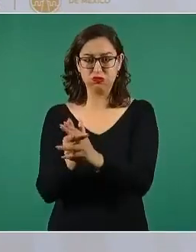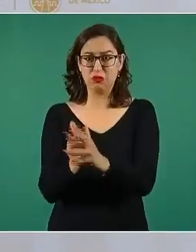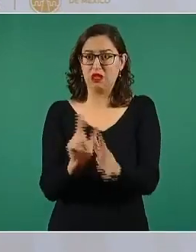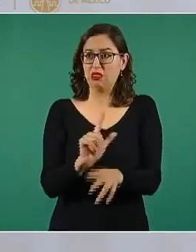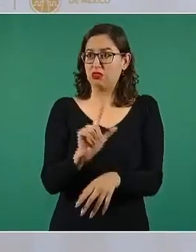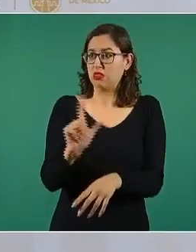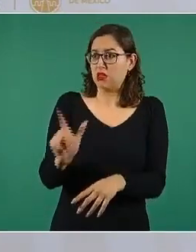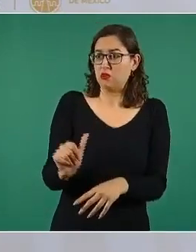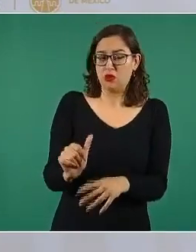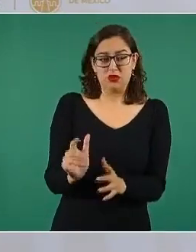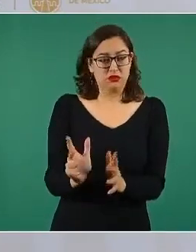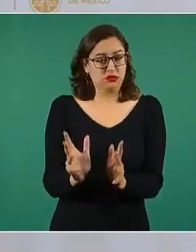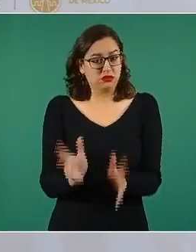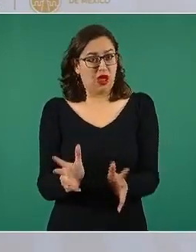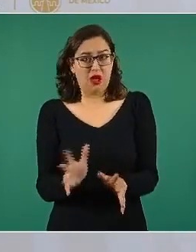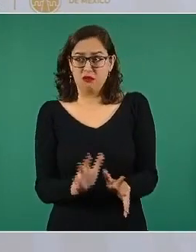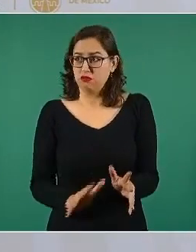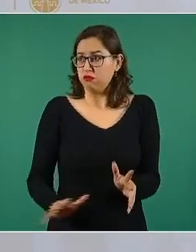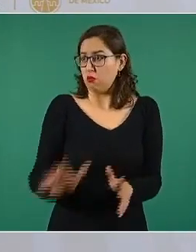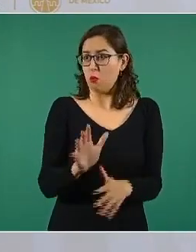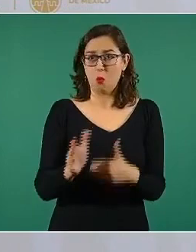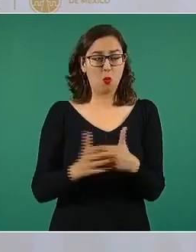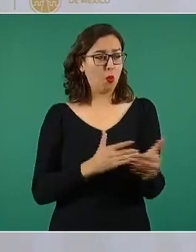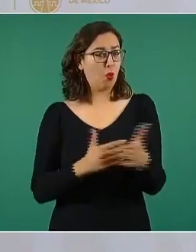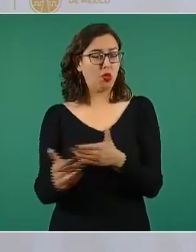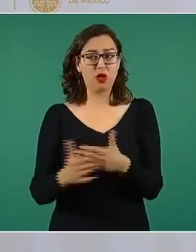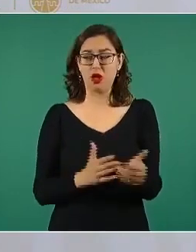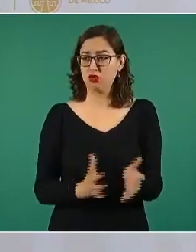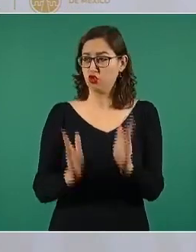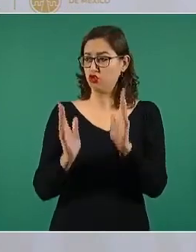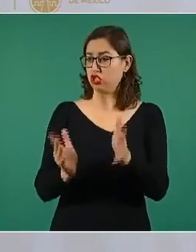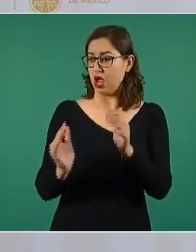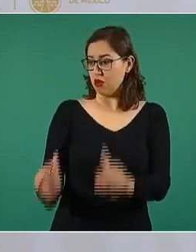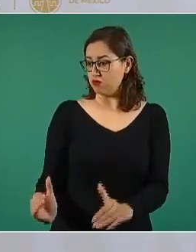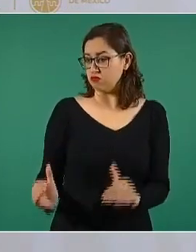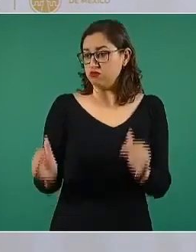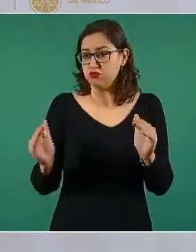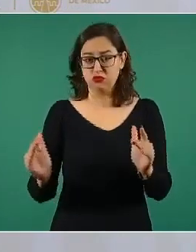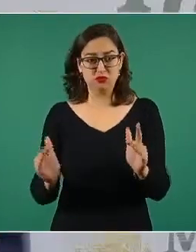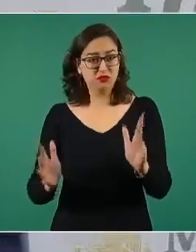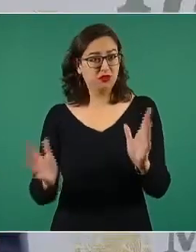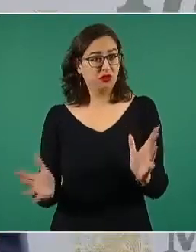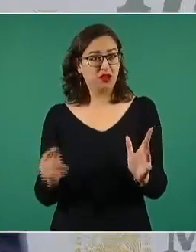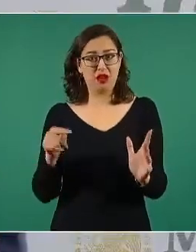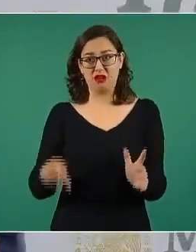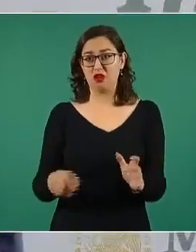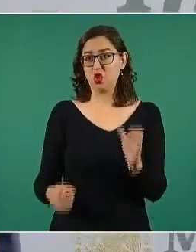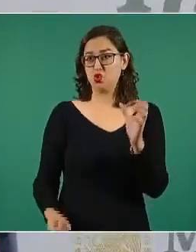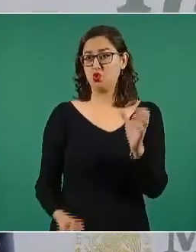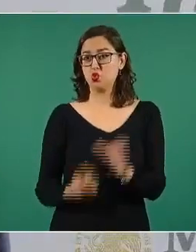a la tierra que Cortés bautizó como la Nueva España.